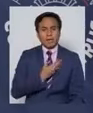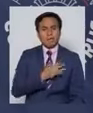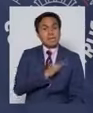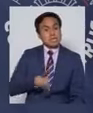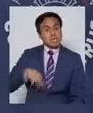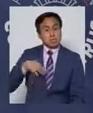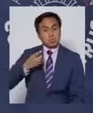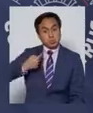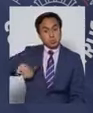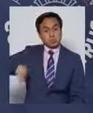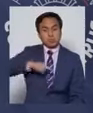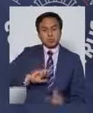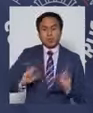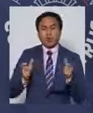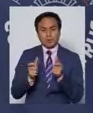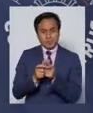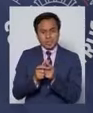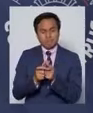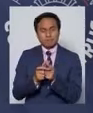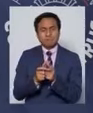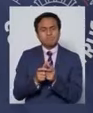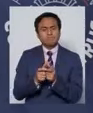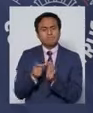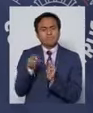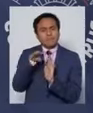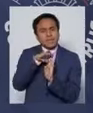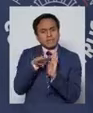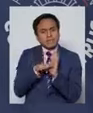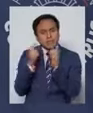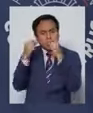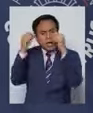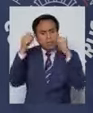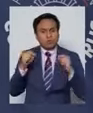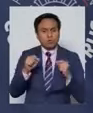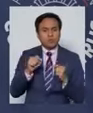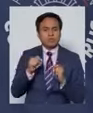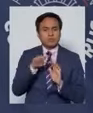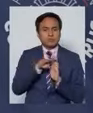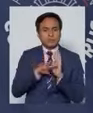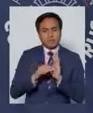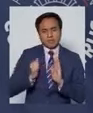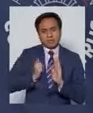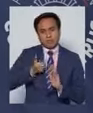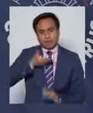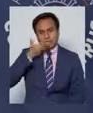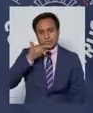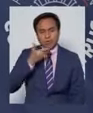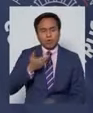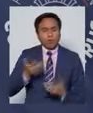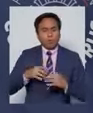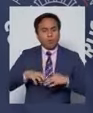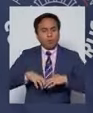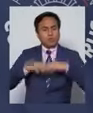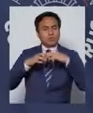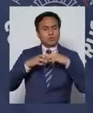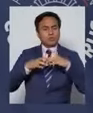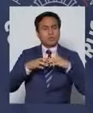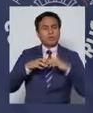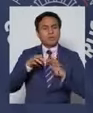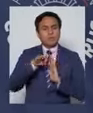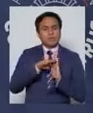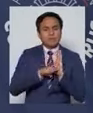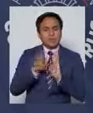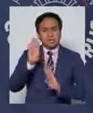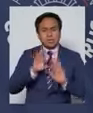ministro, nosotros y el comité, para ir evaluando y tomando las medidas que hemos hablado hasta ahora. Cómo fortalecemos las medidas de